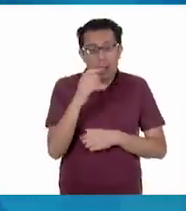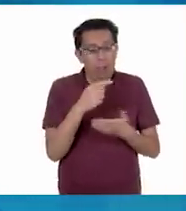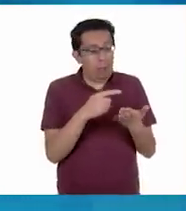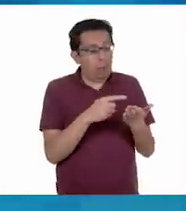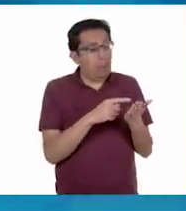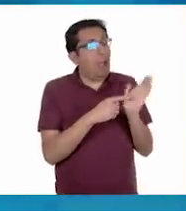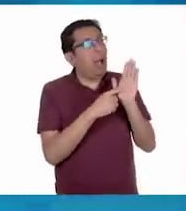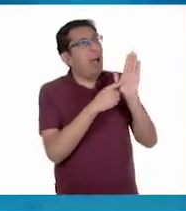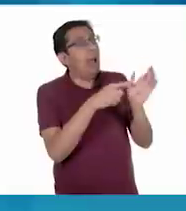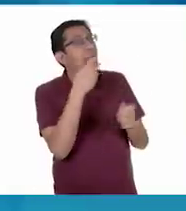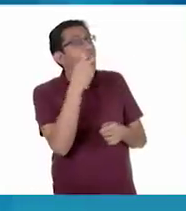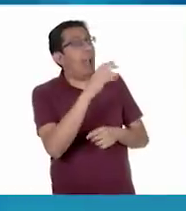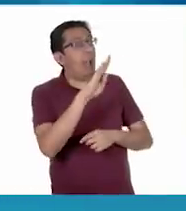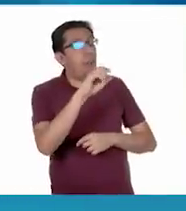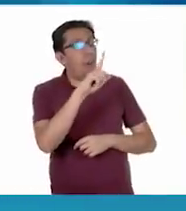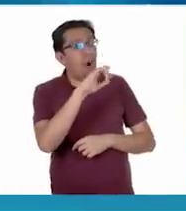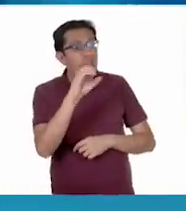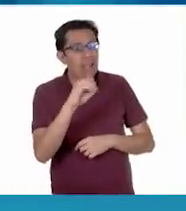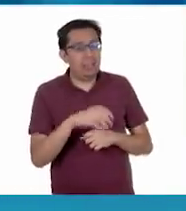es Bolillo!